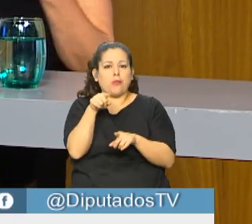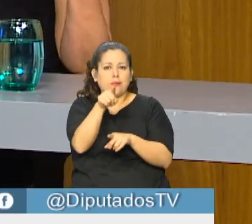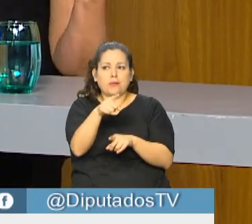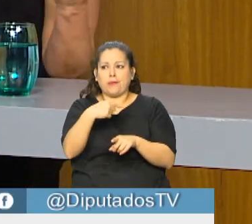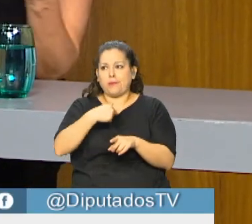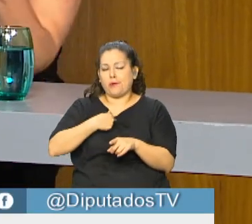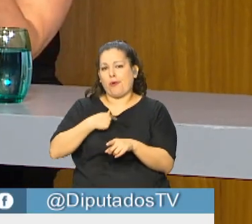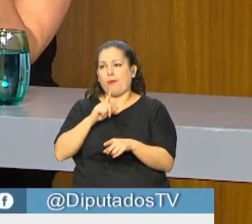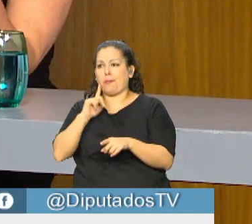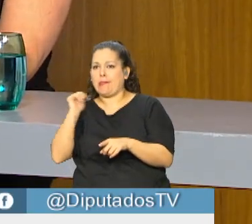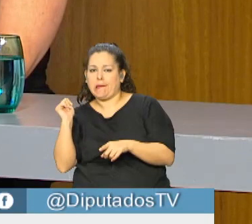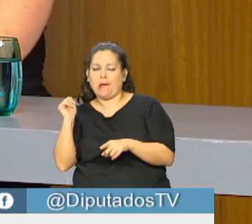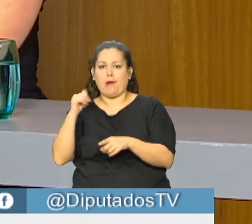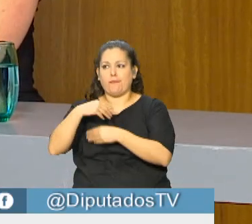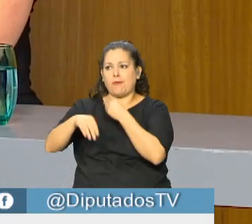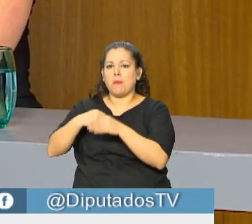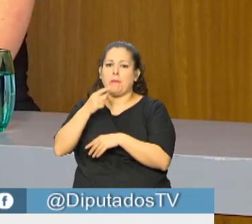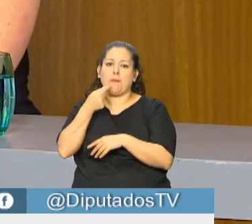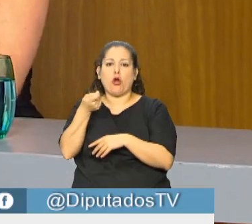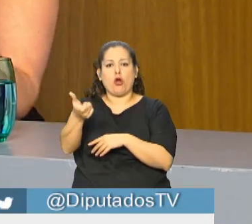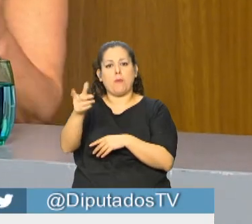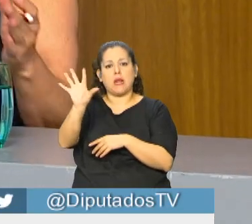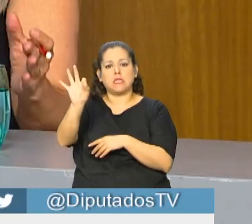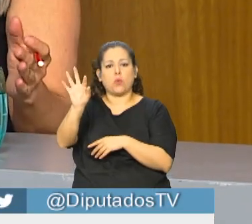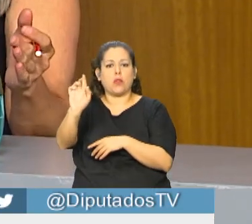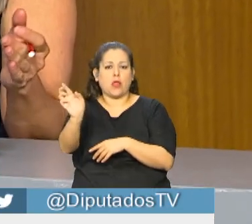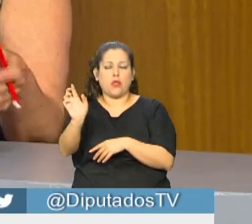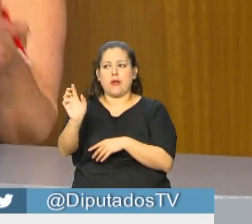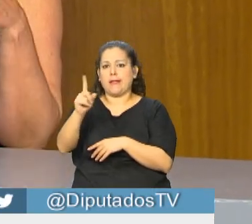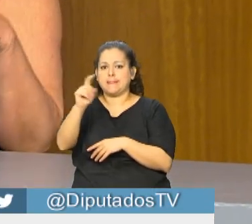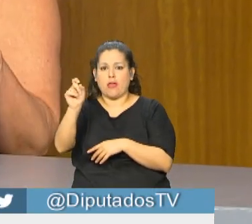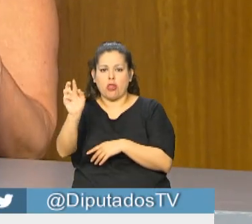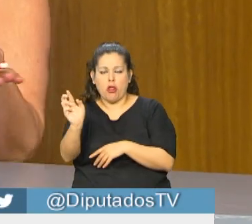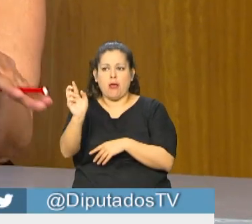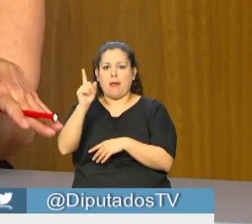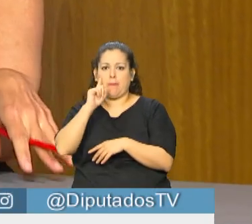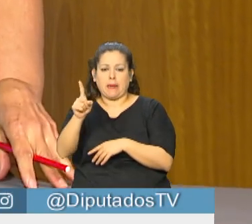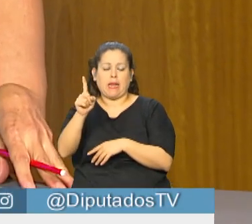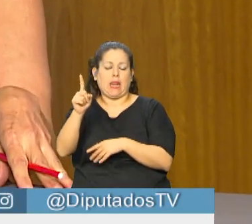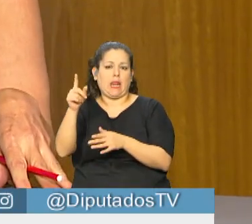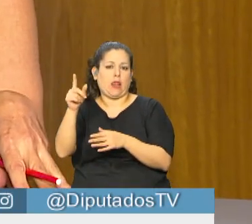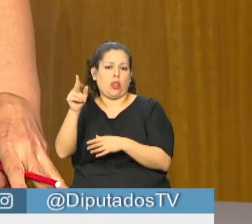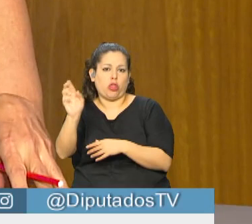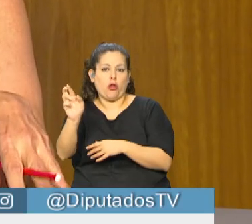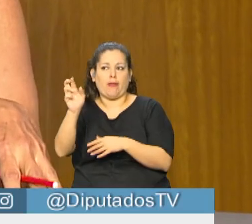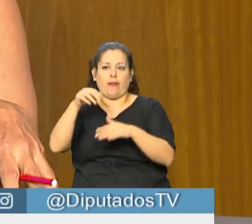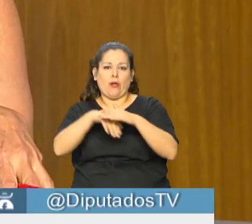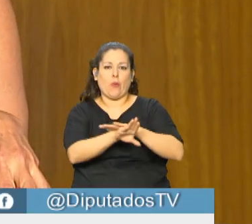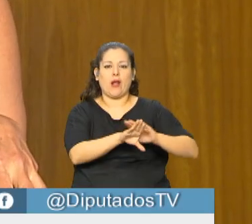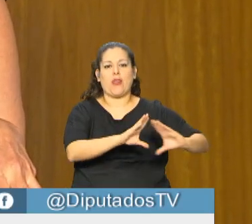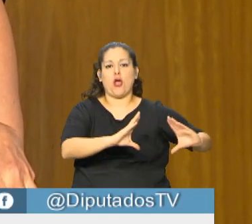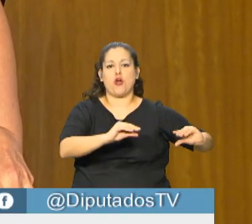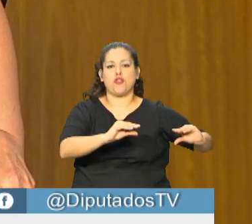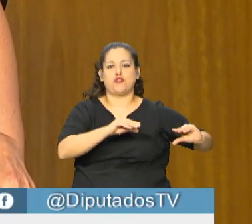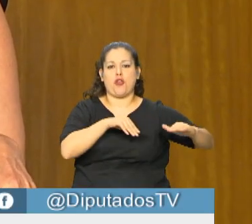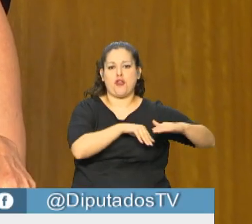cuando mi tía, etcétera, etcétera, compran $50, 100, 2.000, 2 millones y lo ponen en el colchón o lo ponen en el sistema bancario. Eso también es fuga